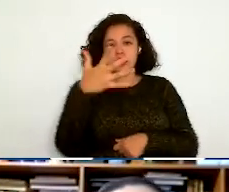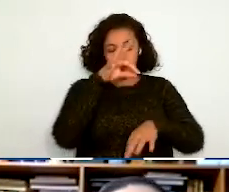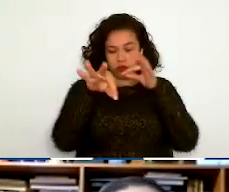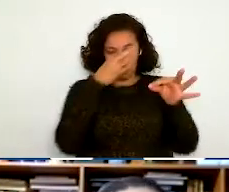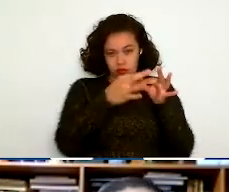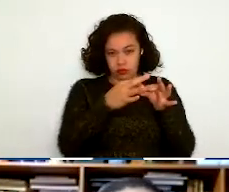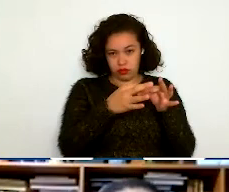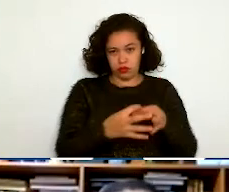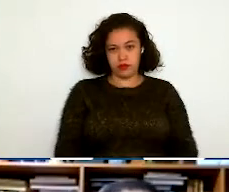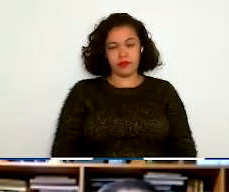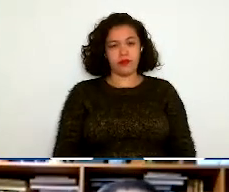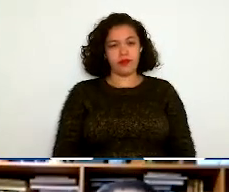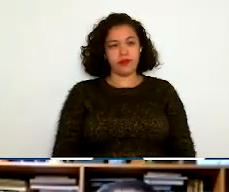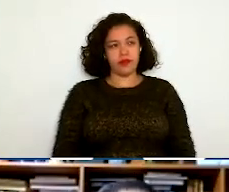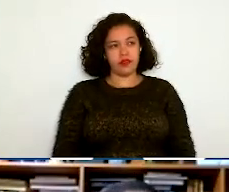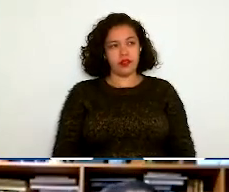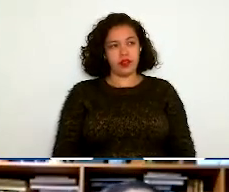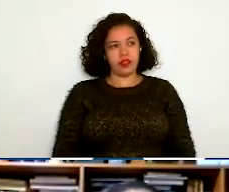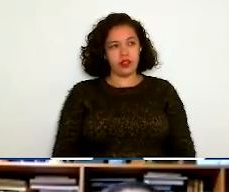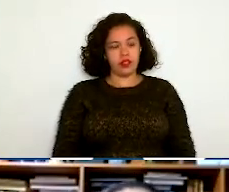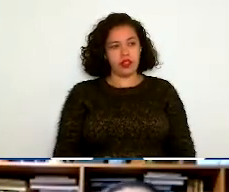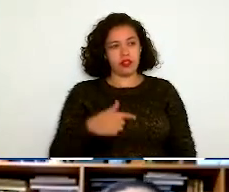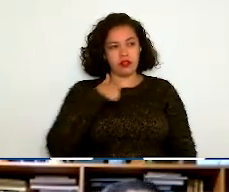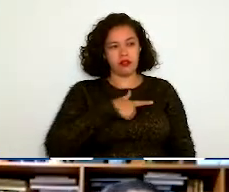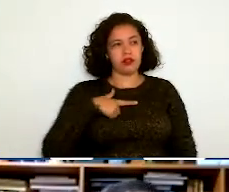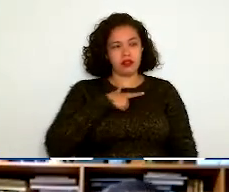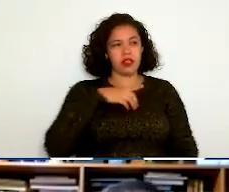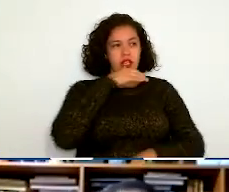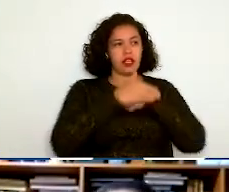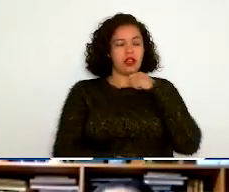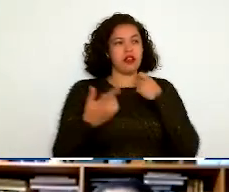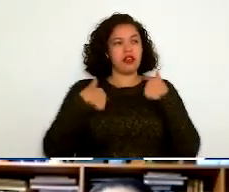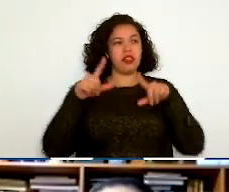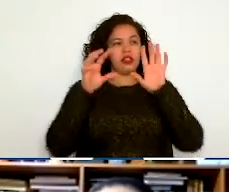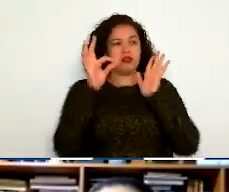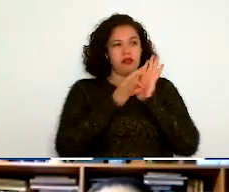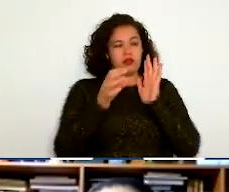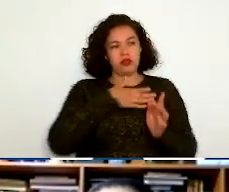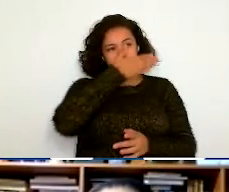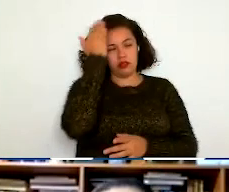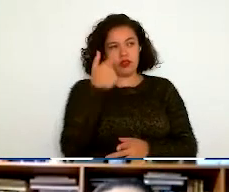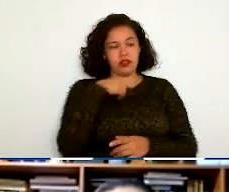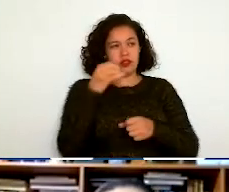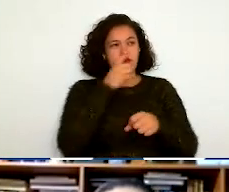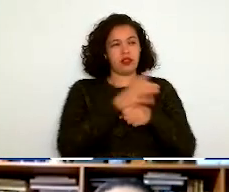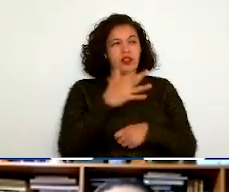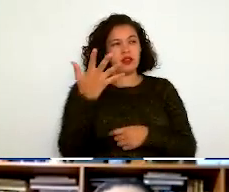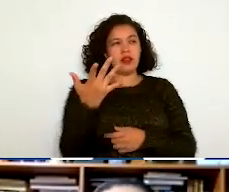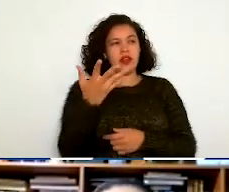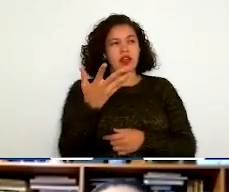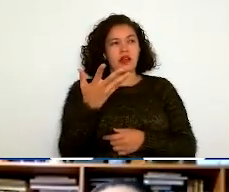exactamente. Bueno, me gustaría terminar a lo mejor con este punto. No sé si tendría oportunidad unos minutitos